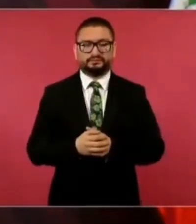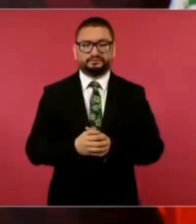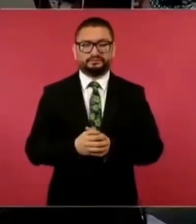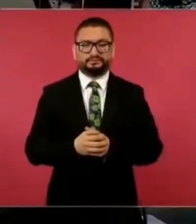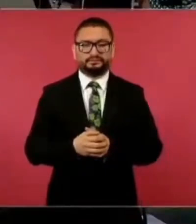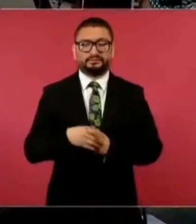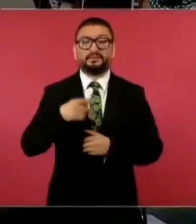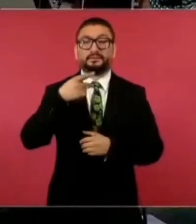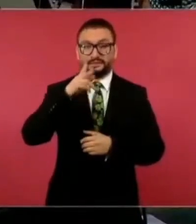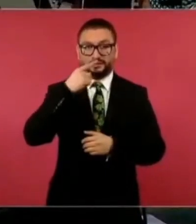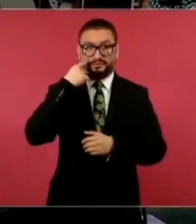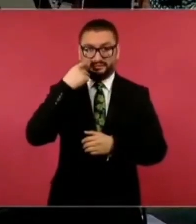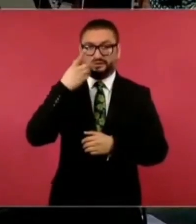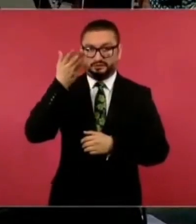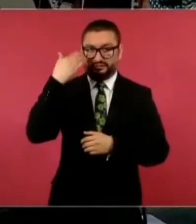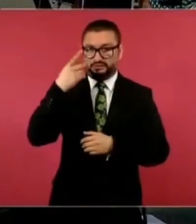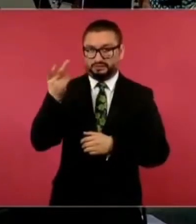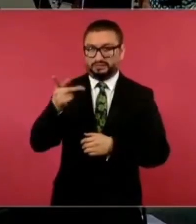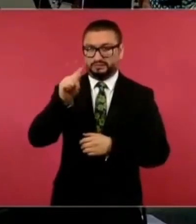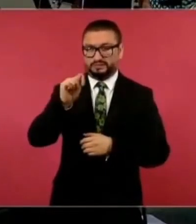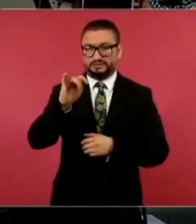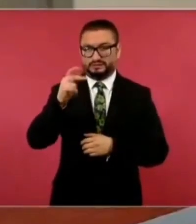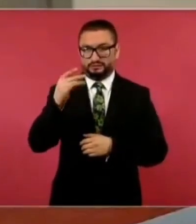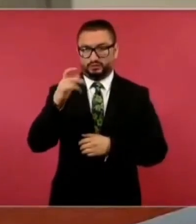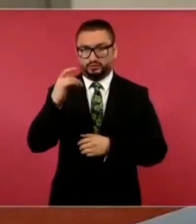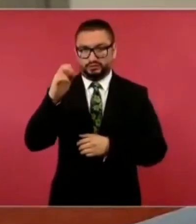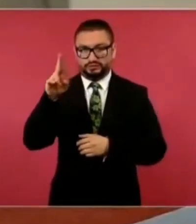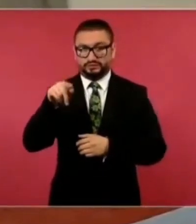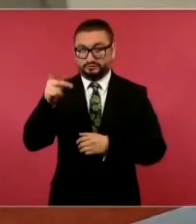Pero miren lo que le pregunto a ti, Golden.